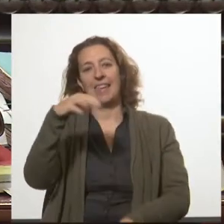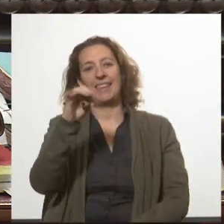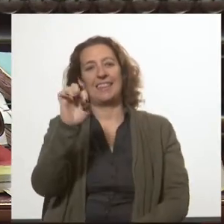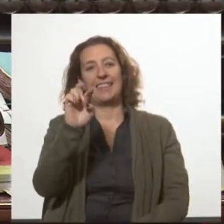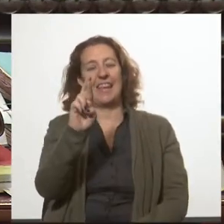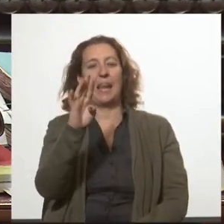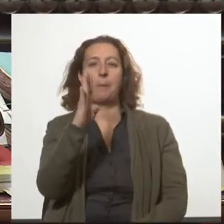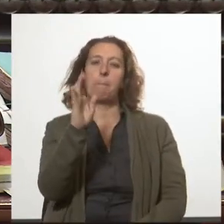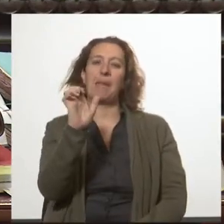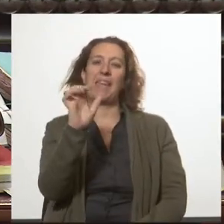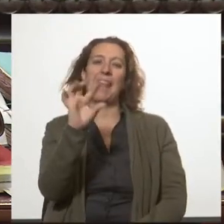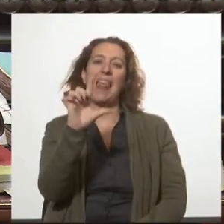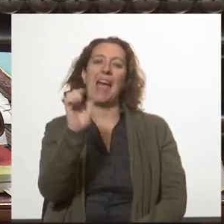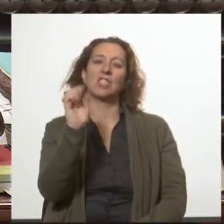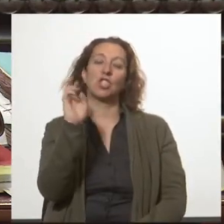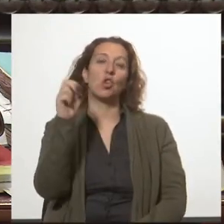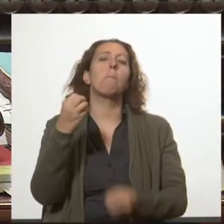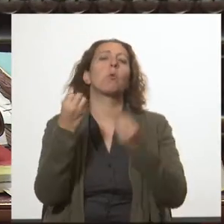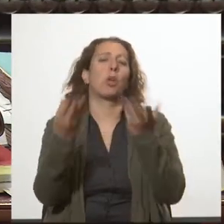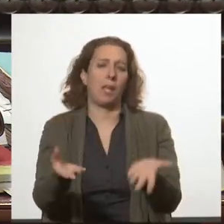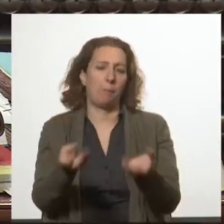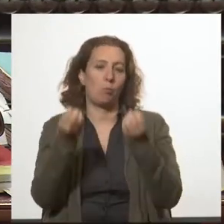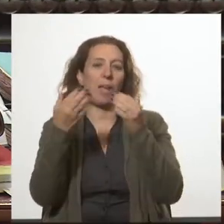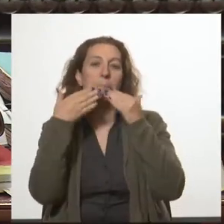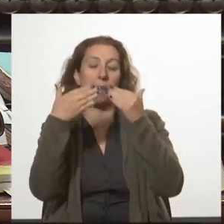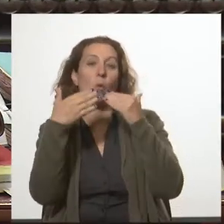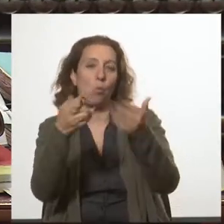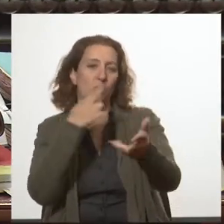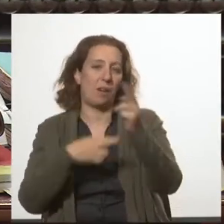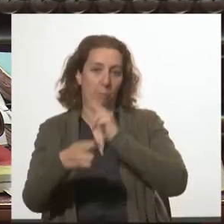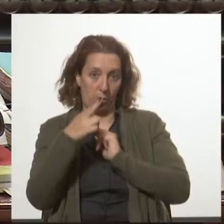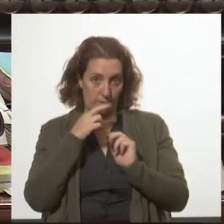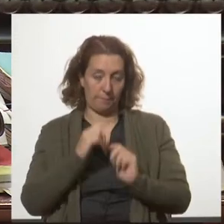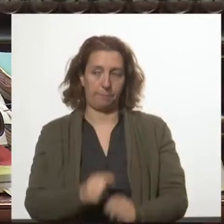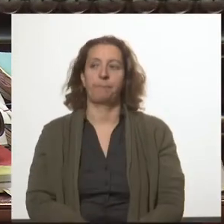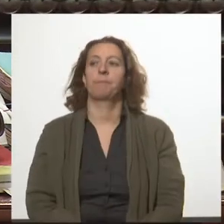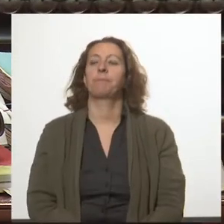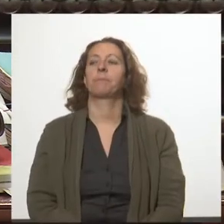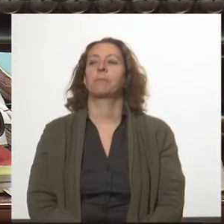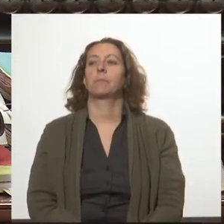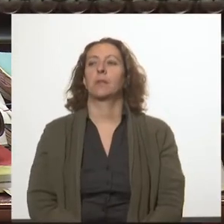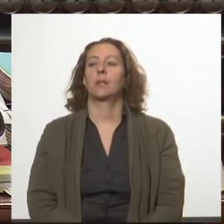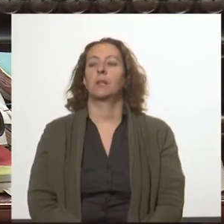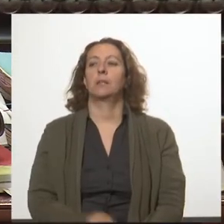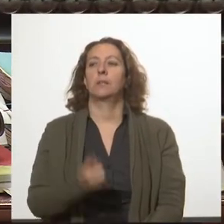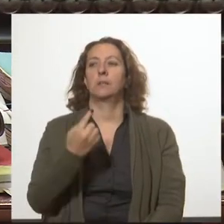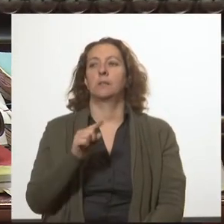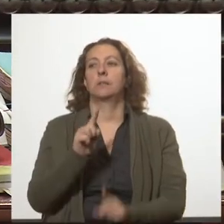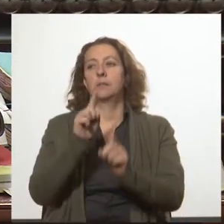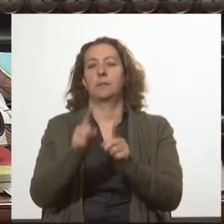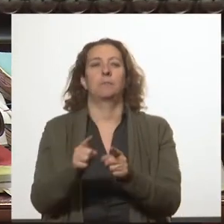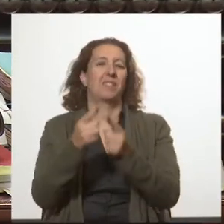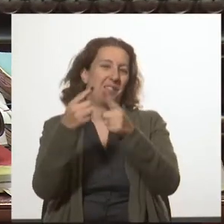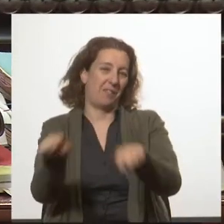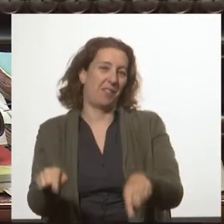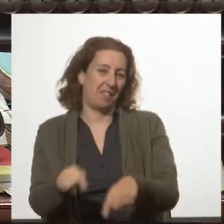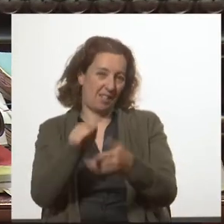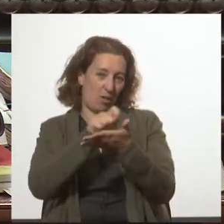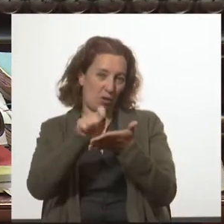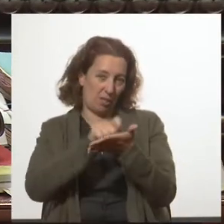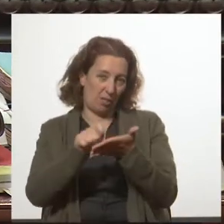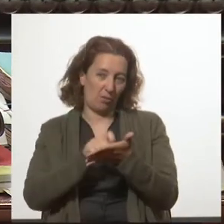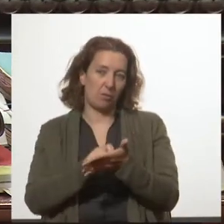o la cuestión oral para distinguirla como decía el senador sanz gandini de la cuestión escrita se enmarca dentro